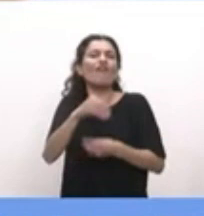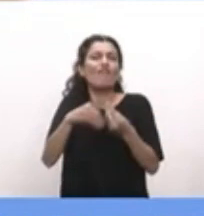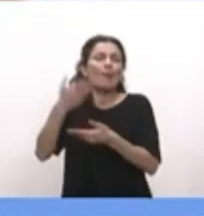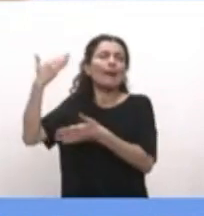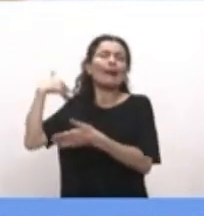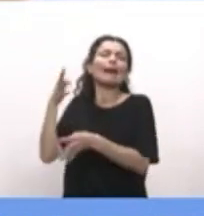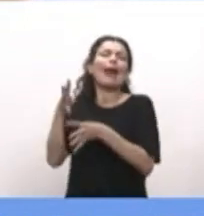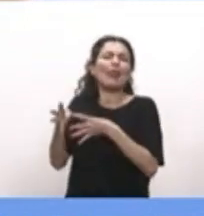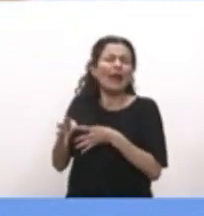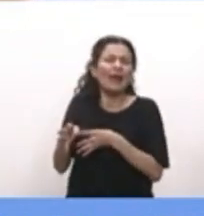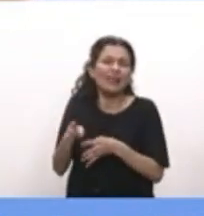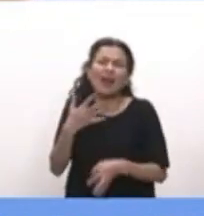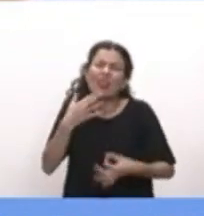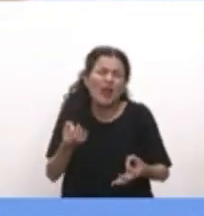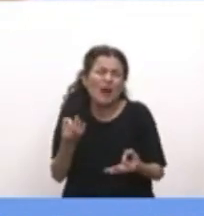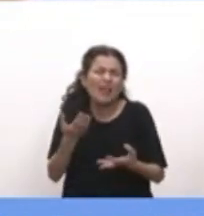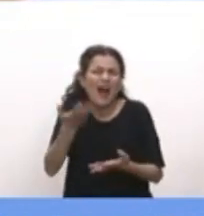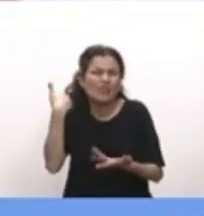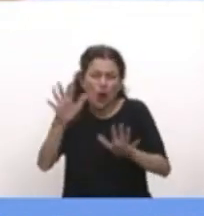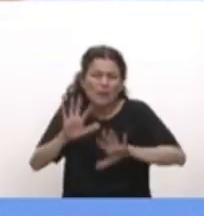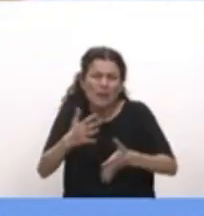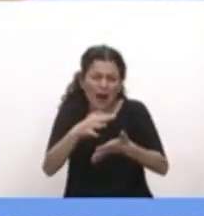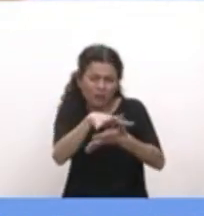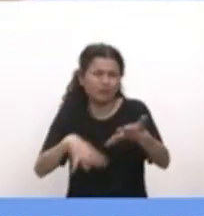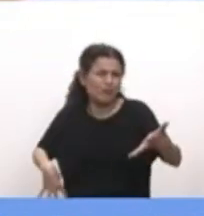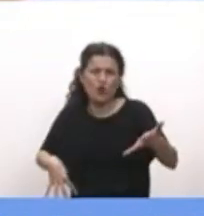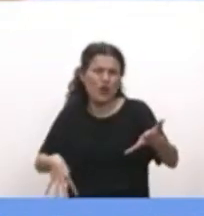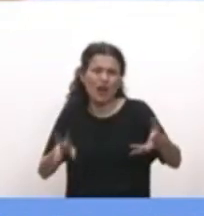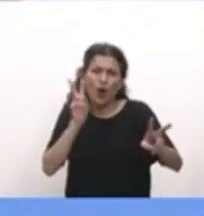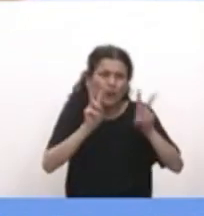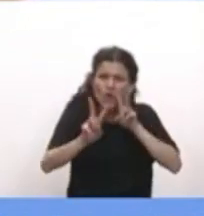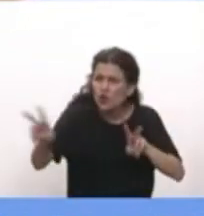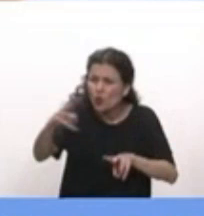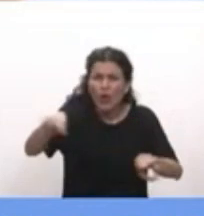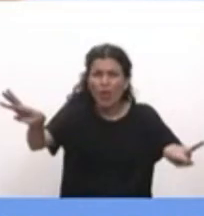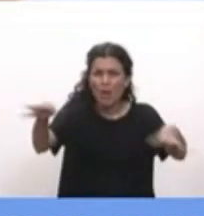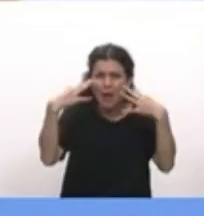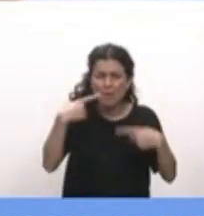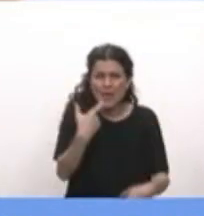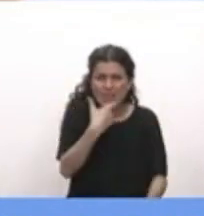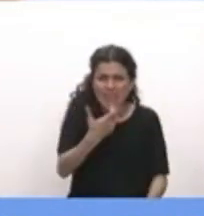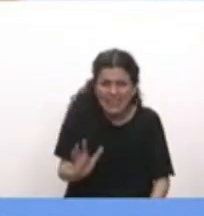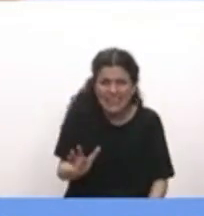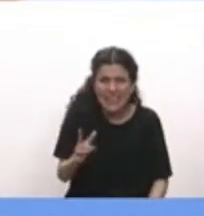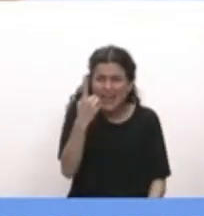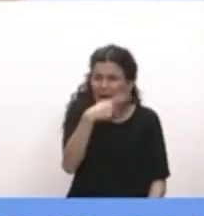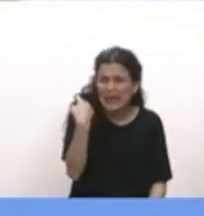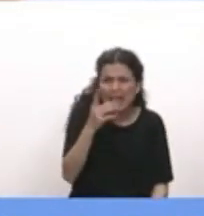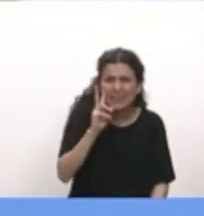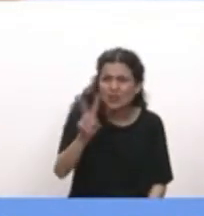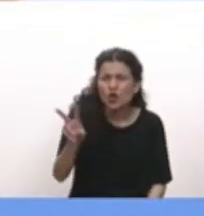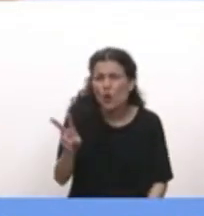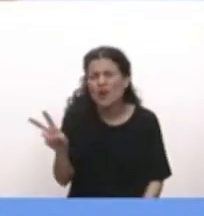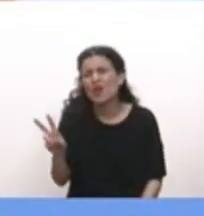porque tenía un montón de cosas para decir, pero la verdad que entre las sonrisitas que veo y las caritas que veo,